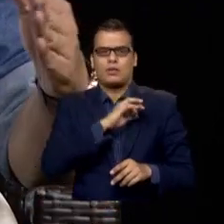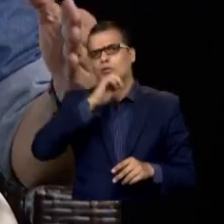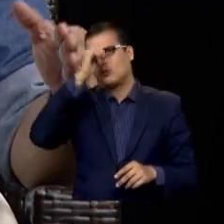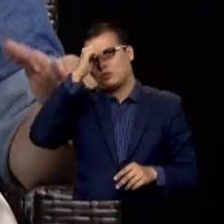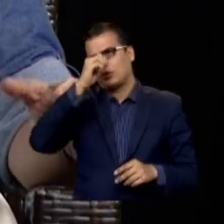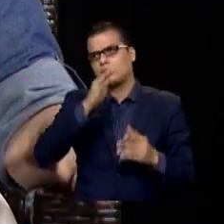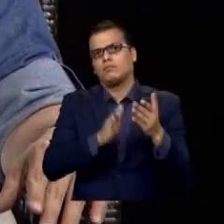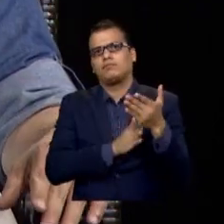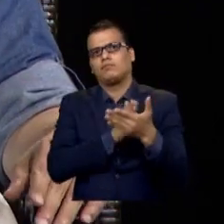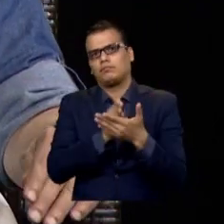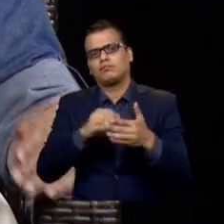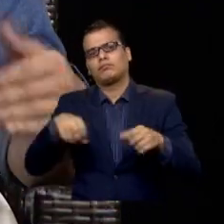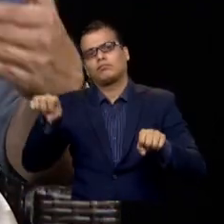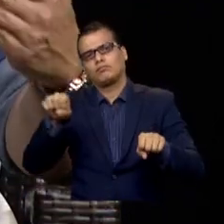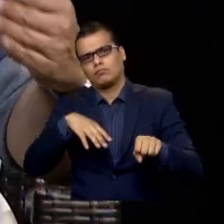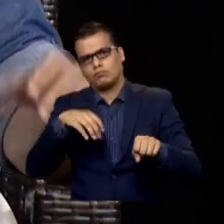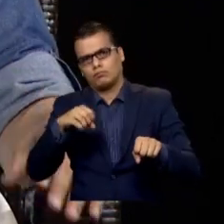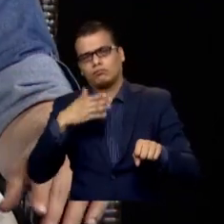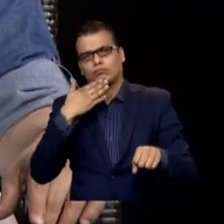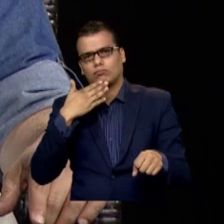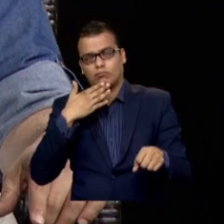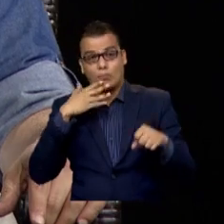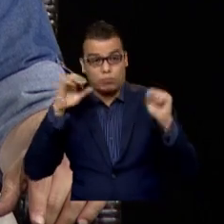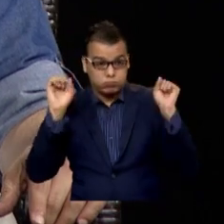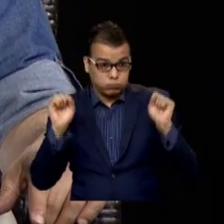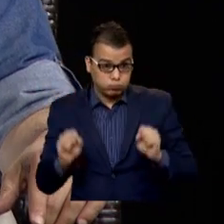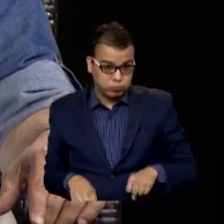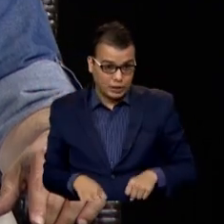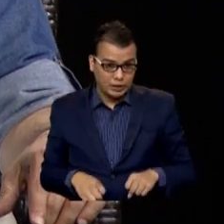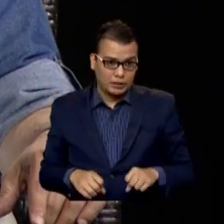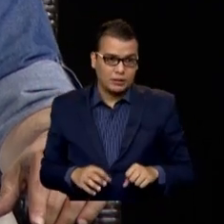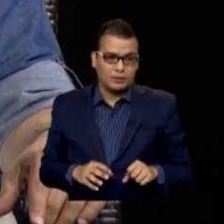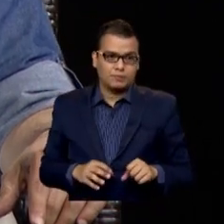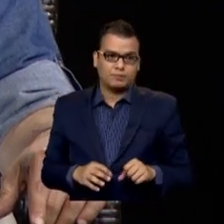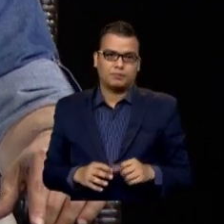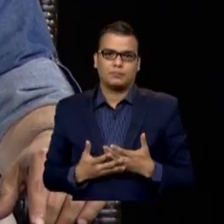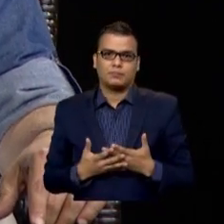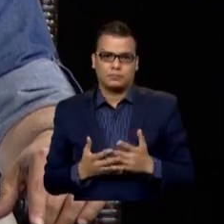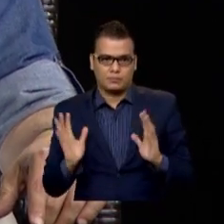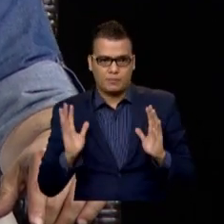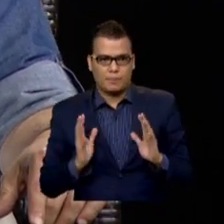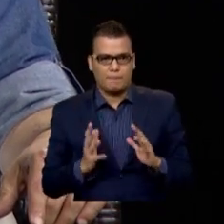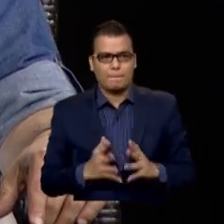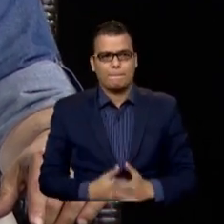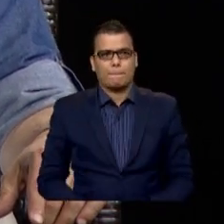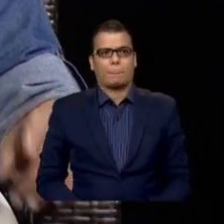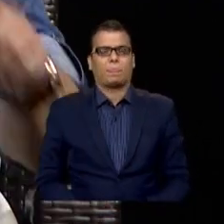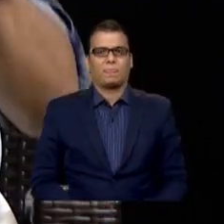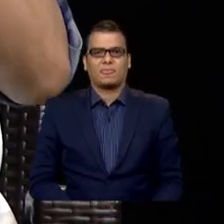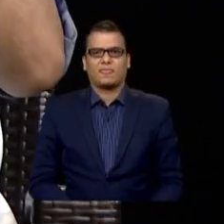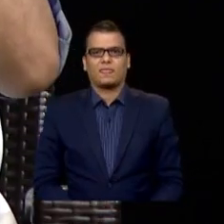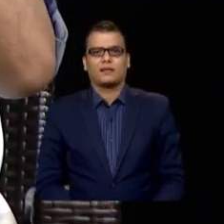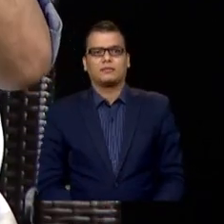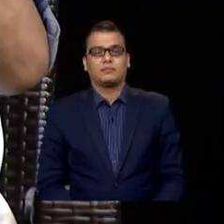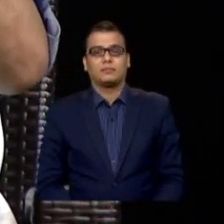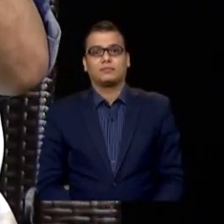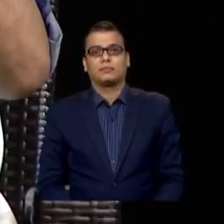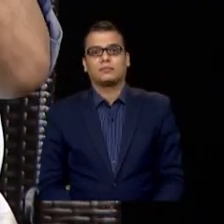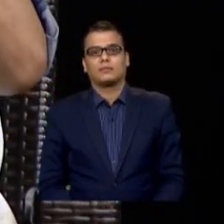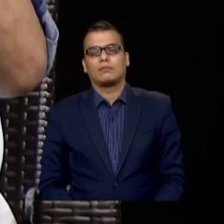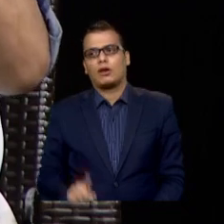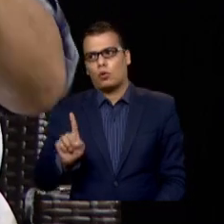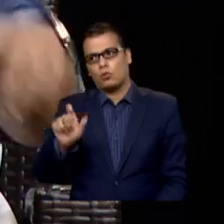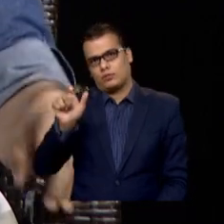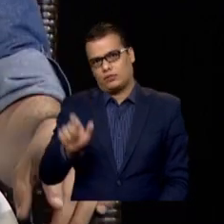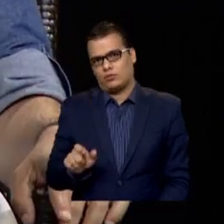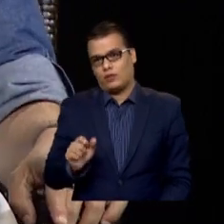domingo, pares e impares, a las áreas de comercio para adquirir los productos de su casa, siempre